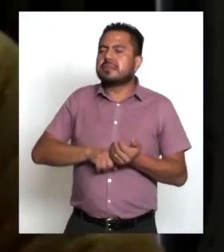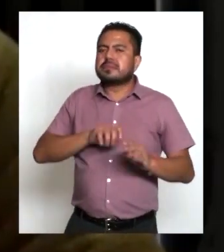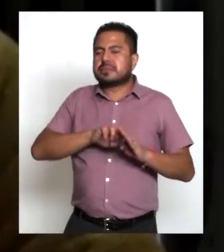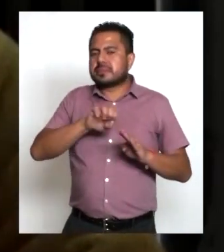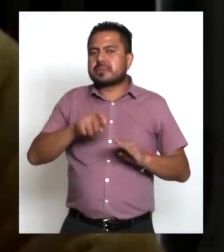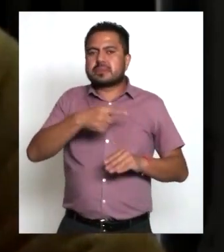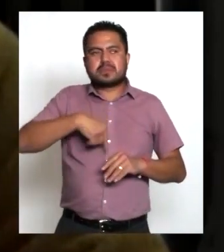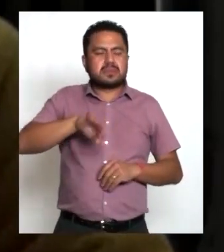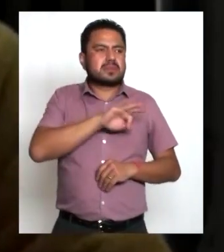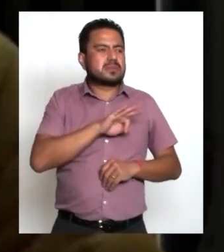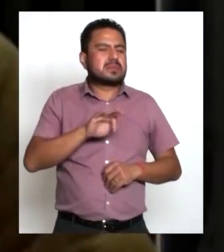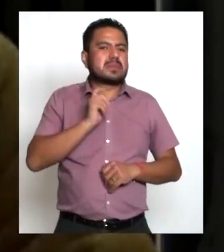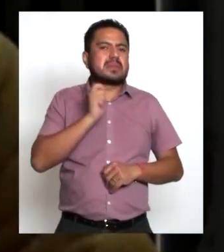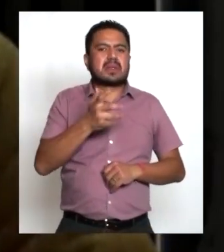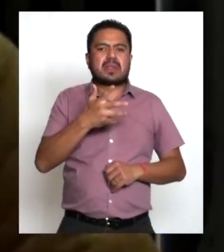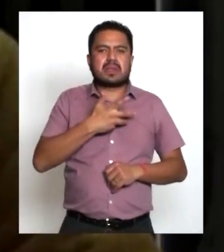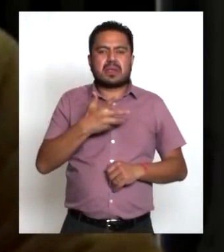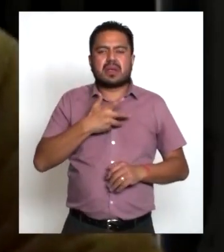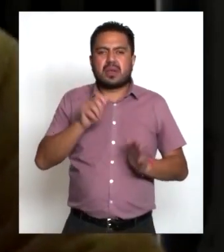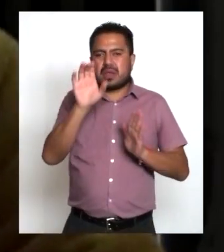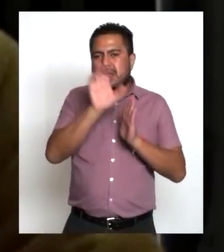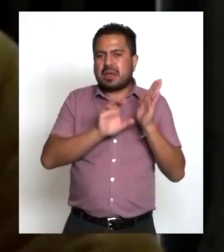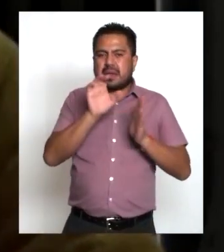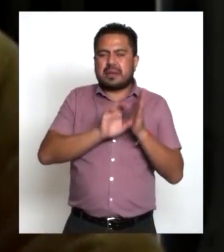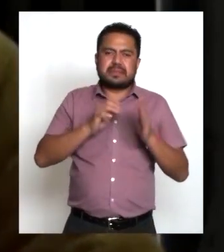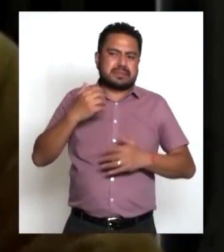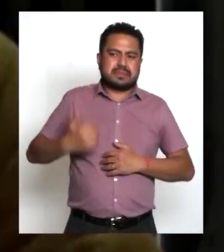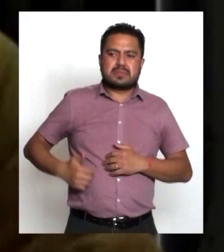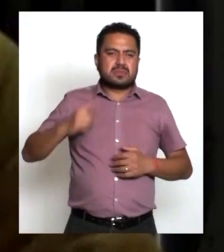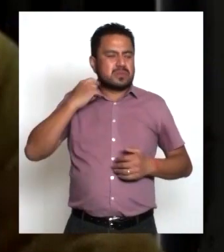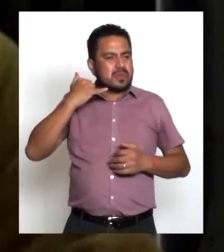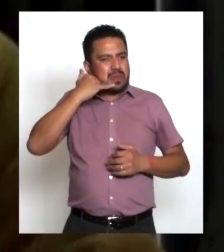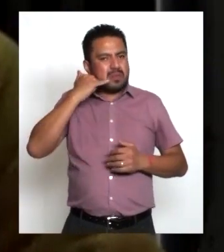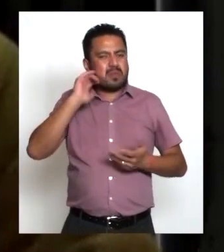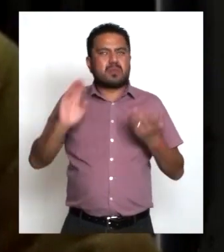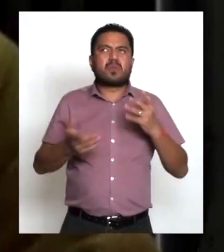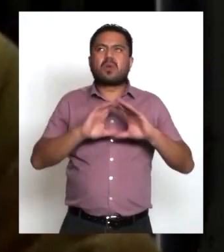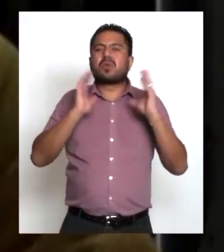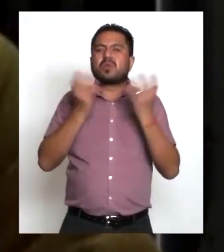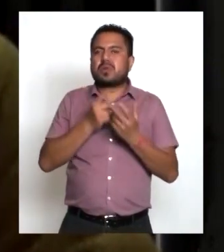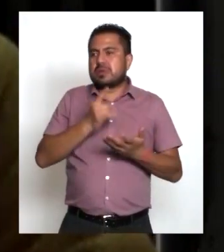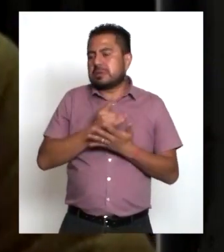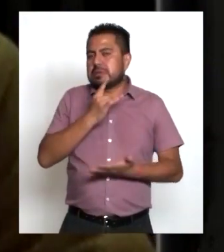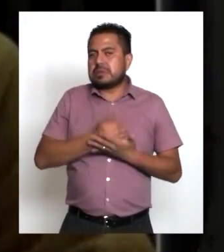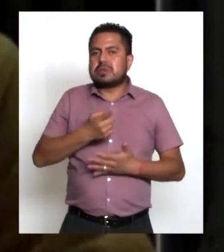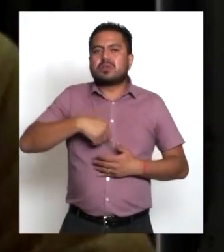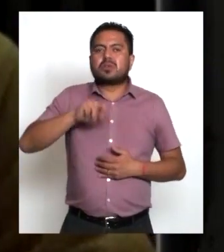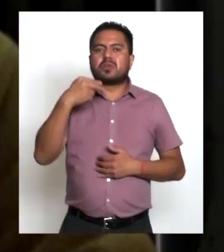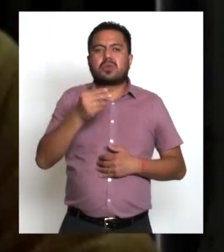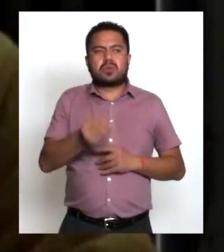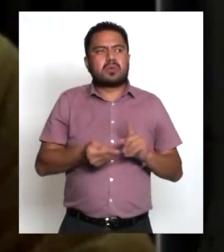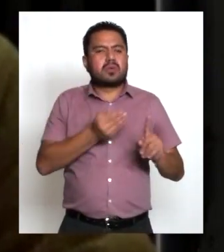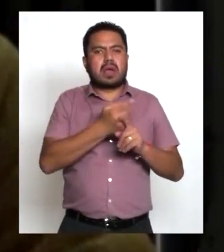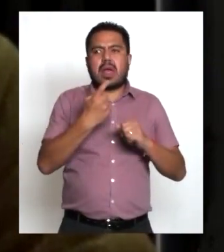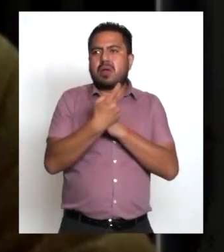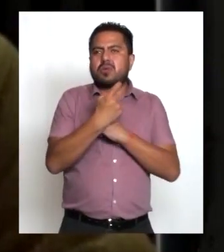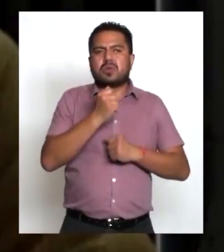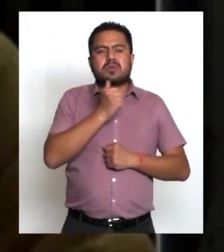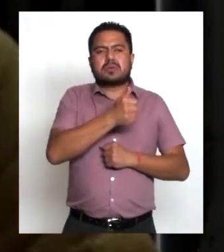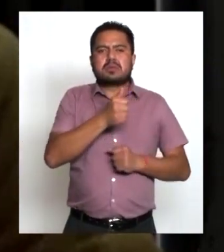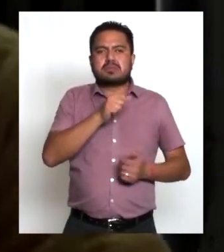por ejemplo, que nosotros pudiéramos tener una agenda telefónica mundial, donde nosotros nada más pusiéramos el nombre